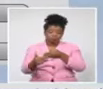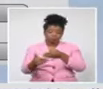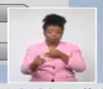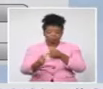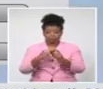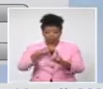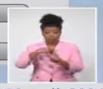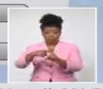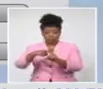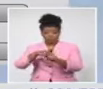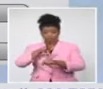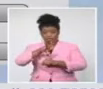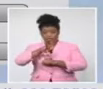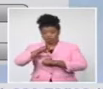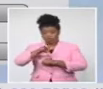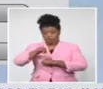del